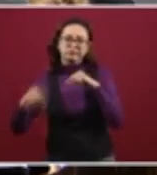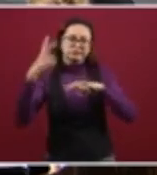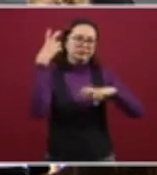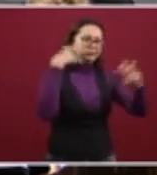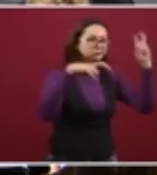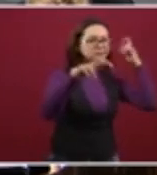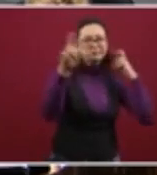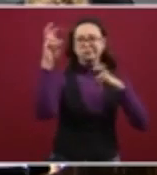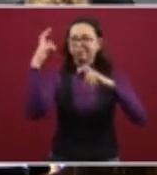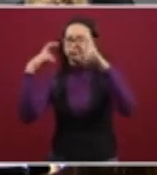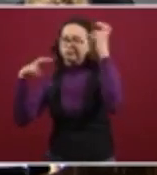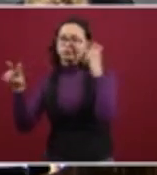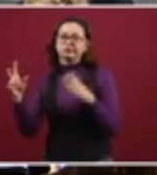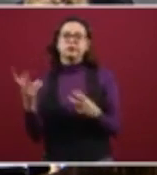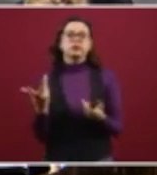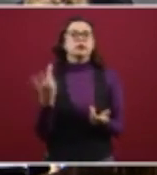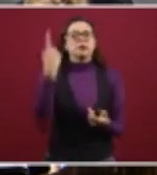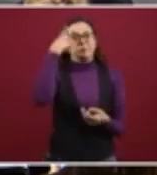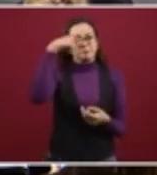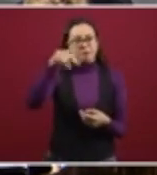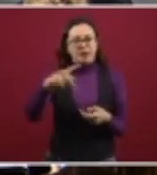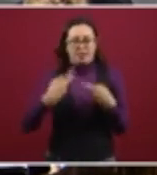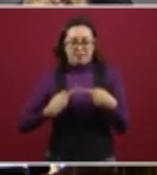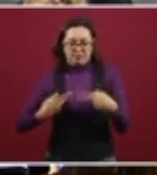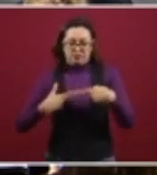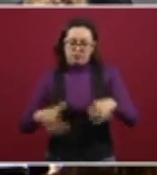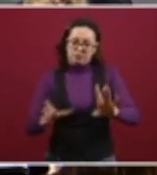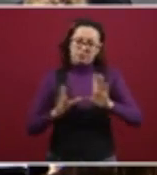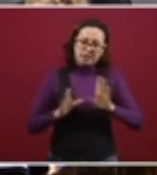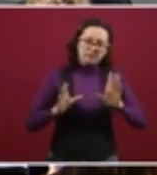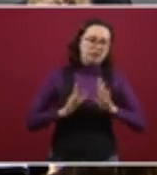porque están hablando con